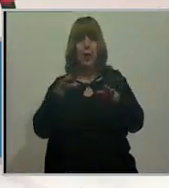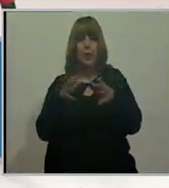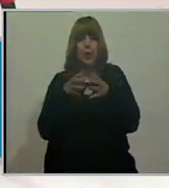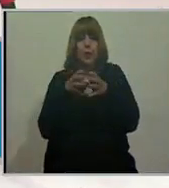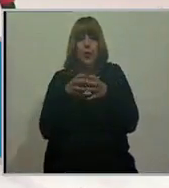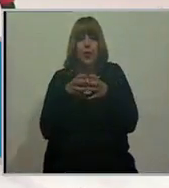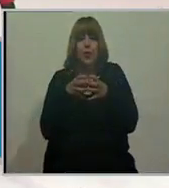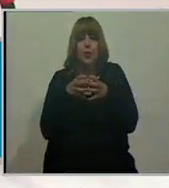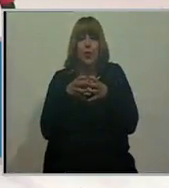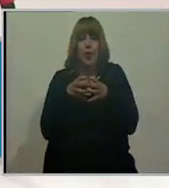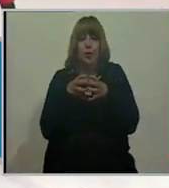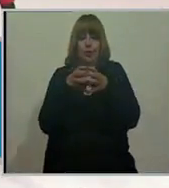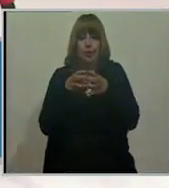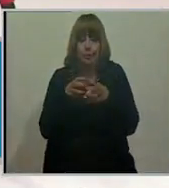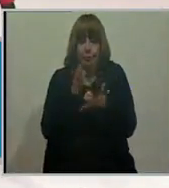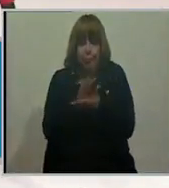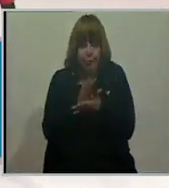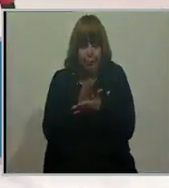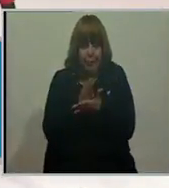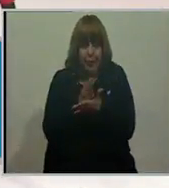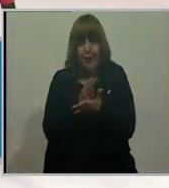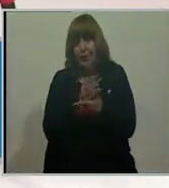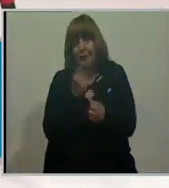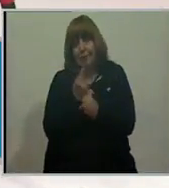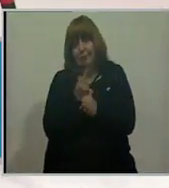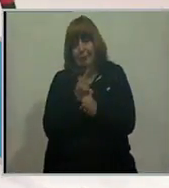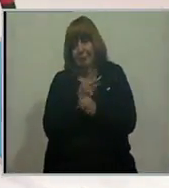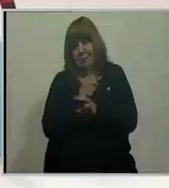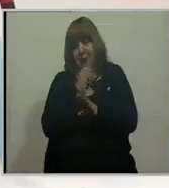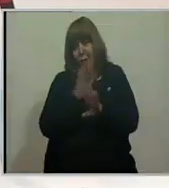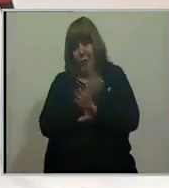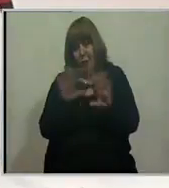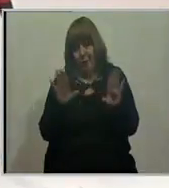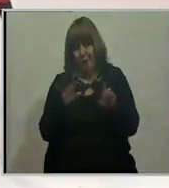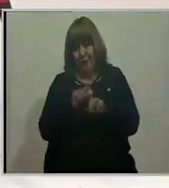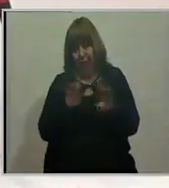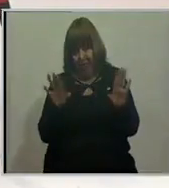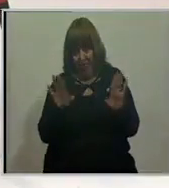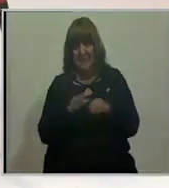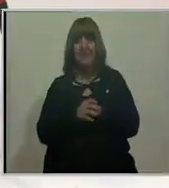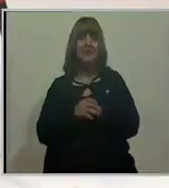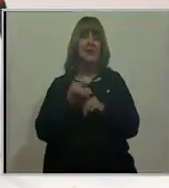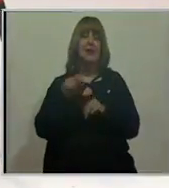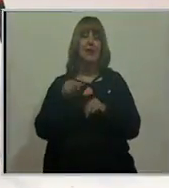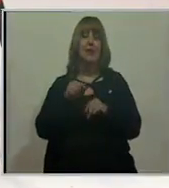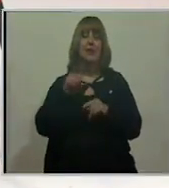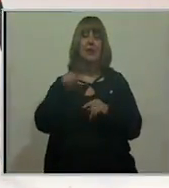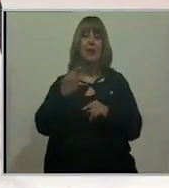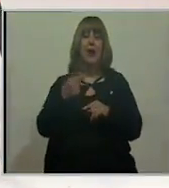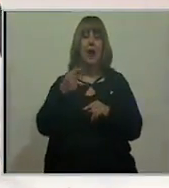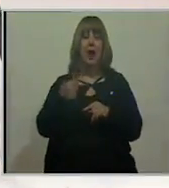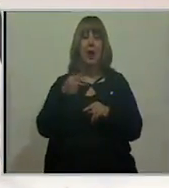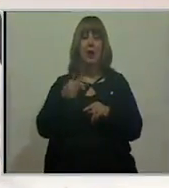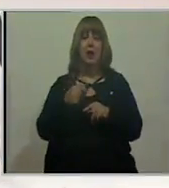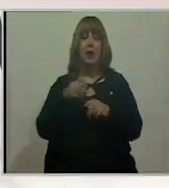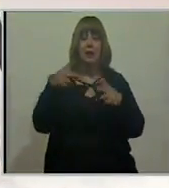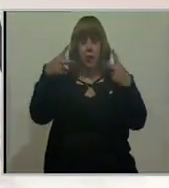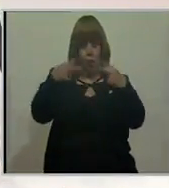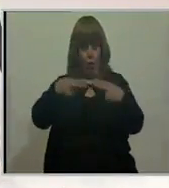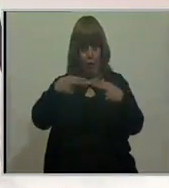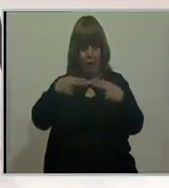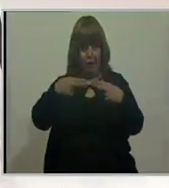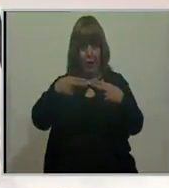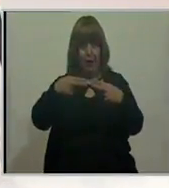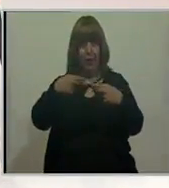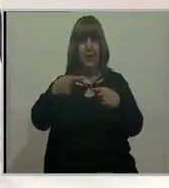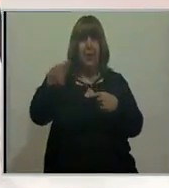para reflotarlo, pero siempre estuvo en el tapete. Bueno, hagamos una cosa. En un ratito, ¿les parece? Seguimos debatiendo, claro. Seguimos charlando con ustedes. Tenemos que ir volando la pausa, volando la pausa. Enseguida